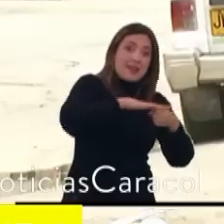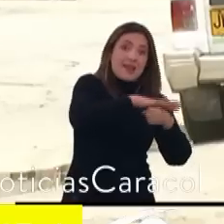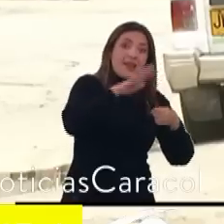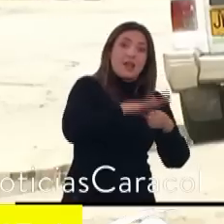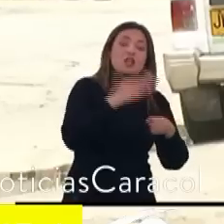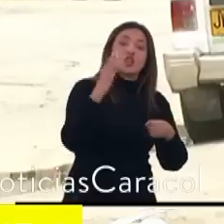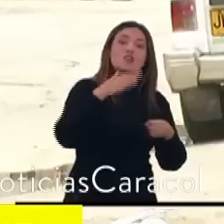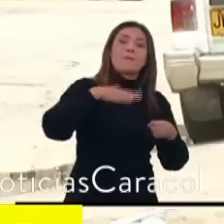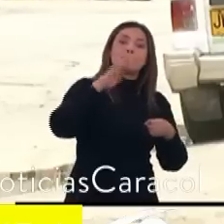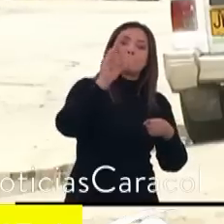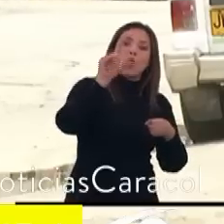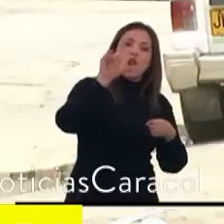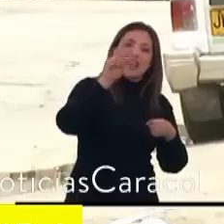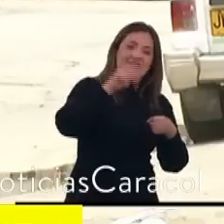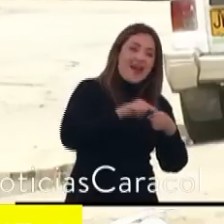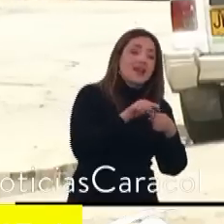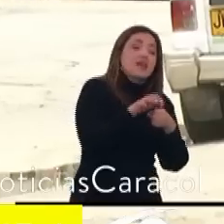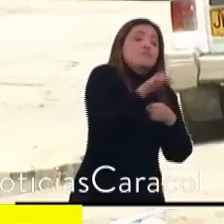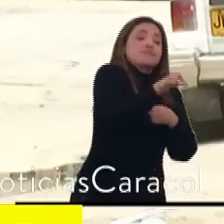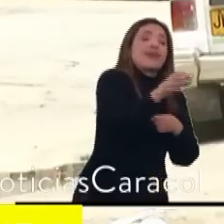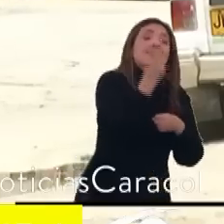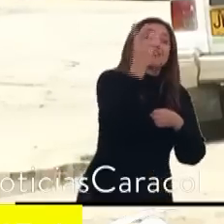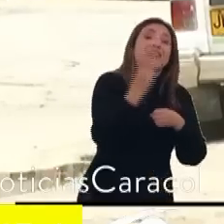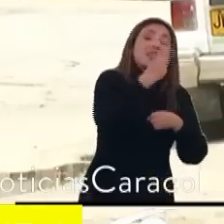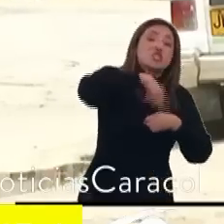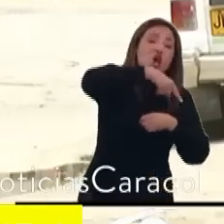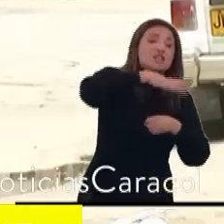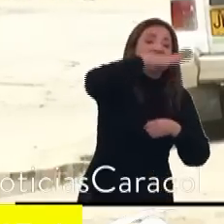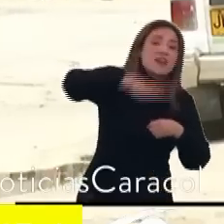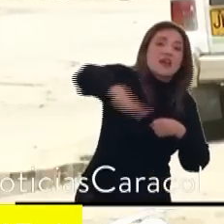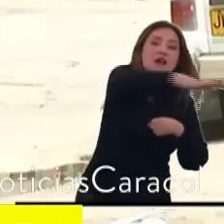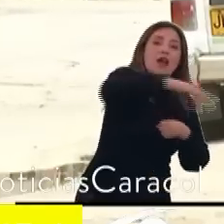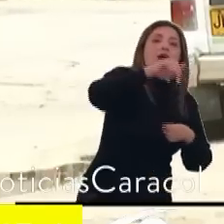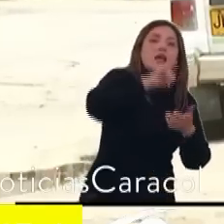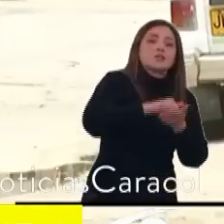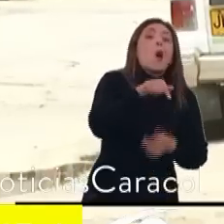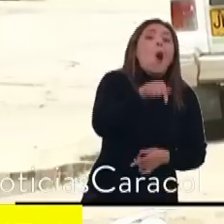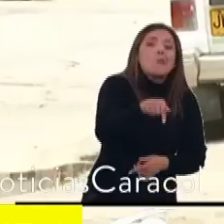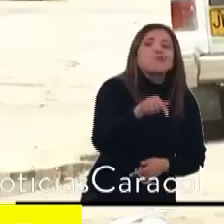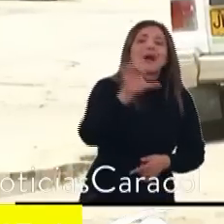municipio de Bolívar, una zona donde, según explica la policía, hace presencia el ELN.